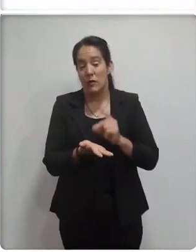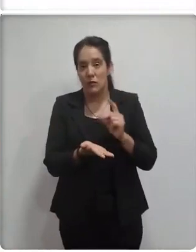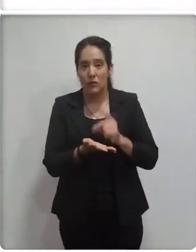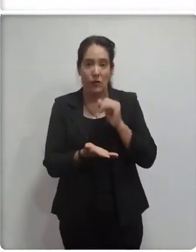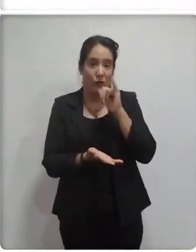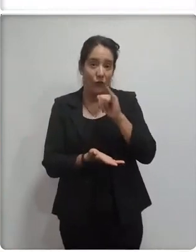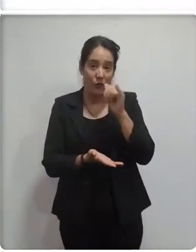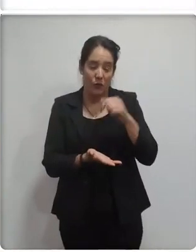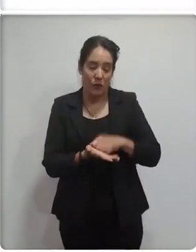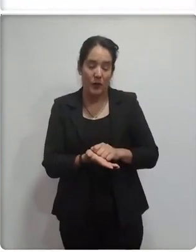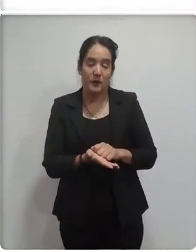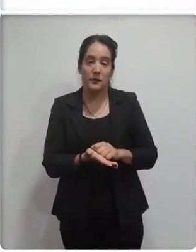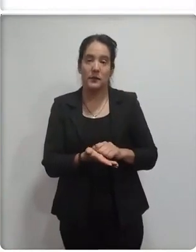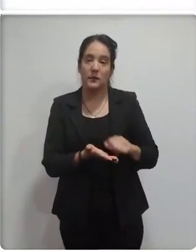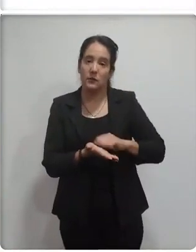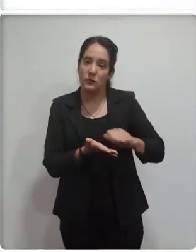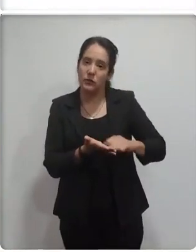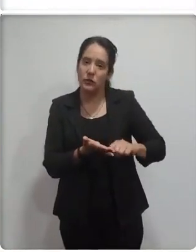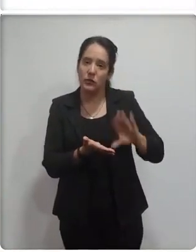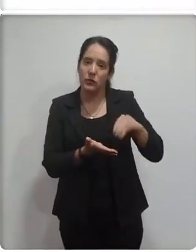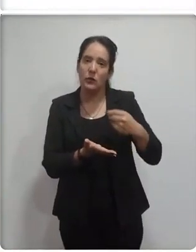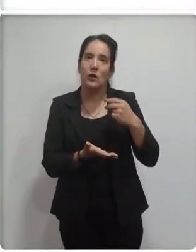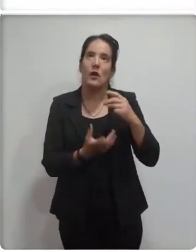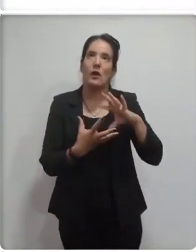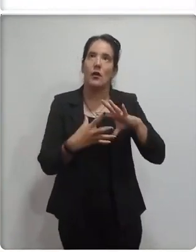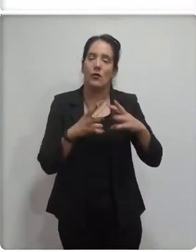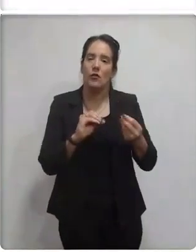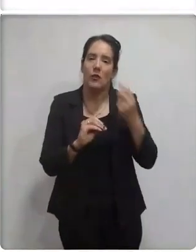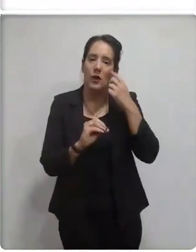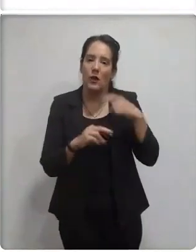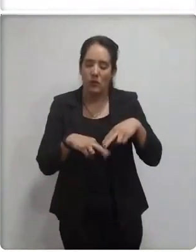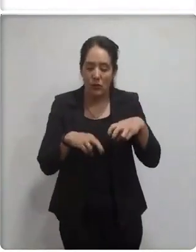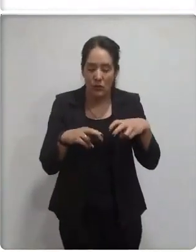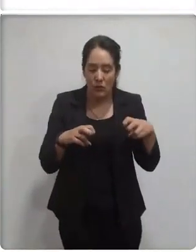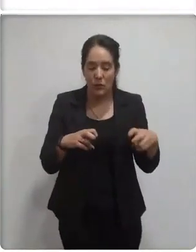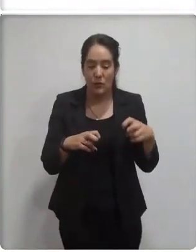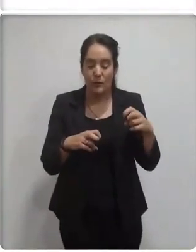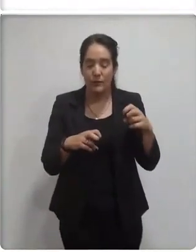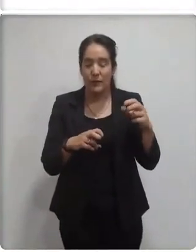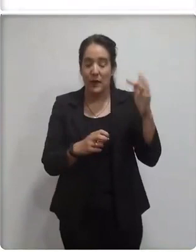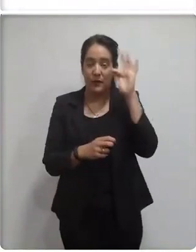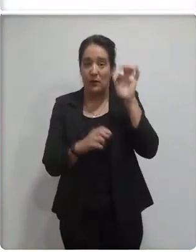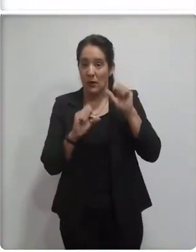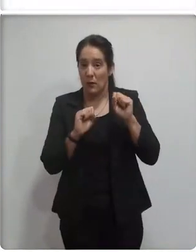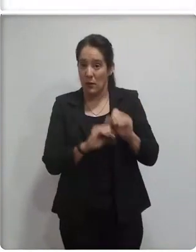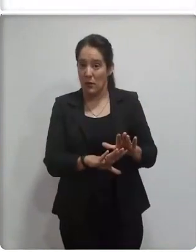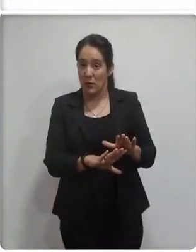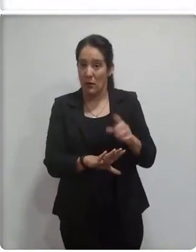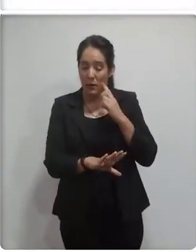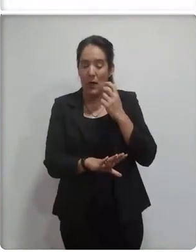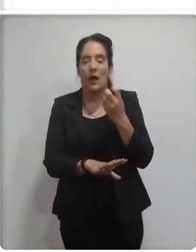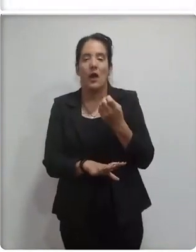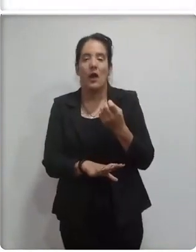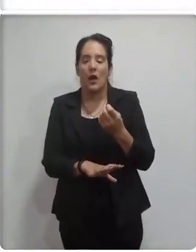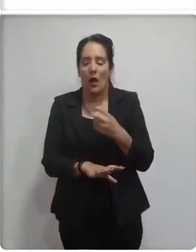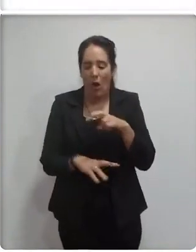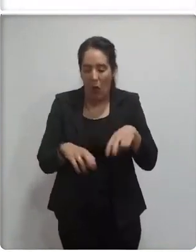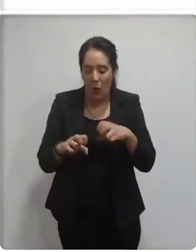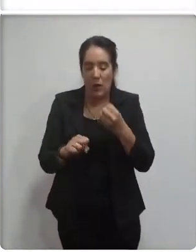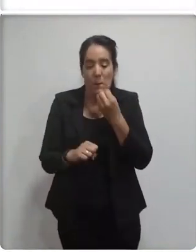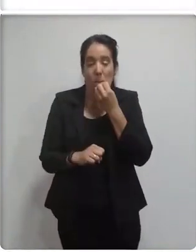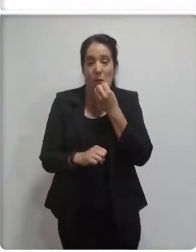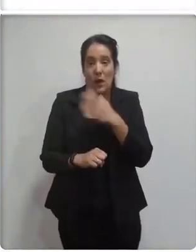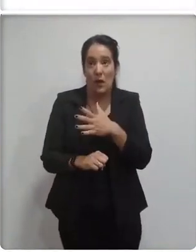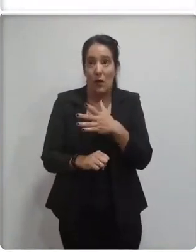llaman, con la metodología de evaluación de tecnologías sanitarias para buscar la mejor evidencia a